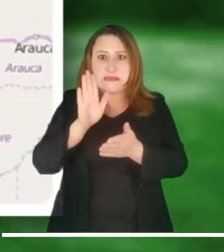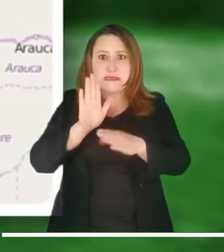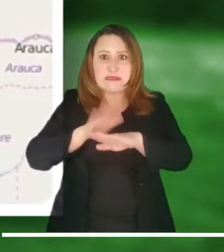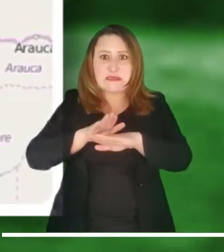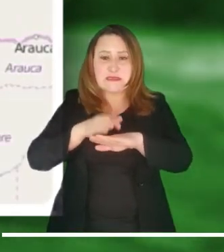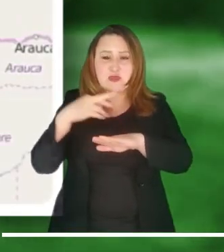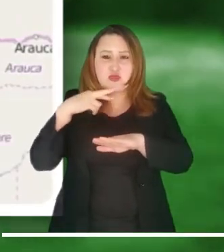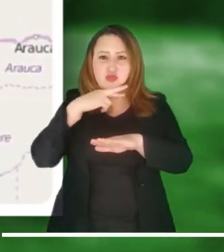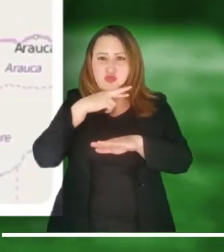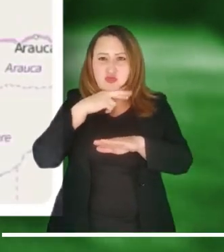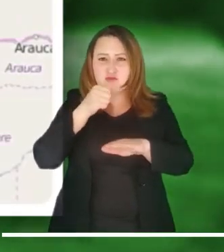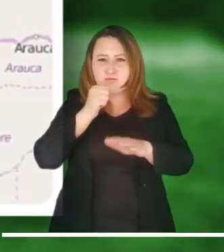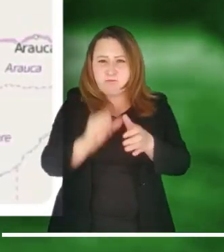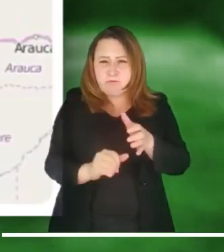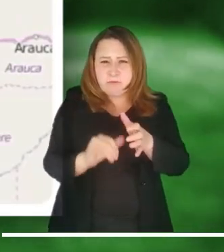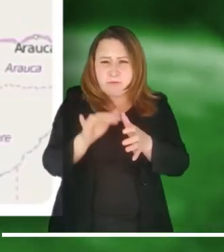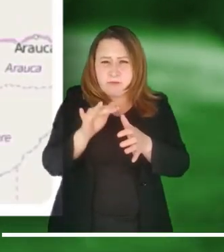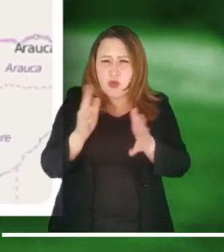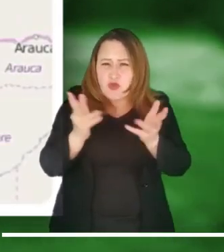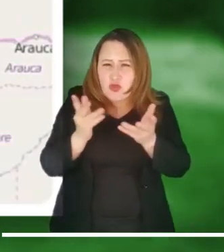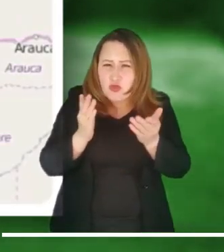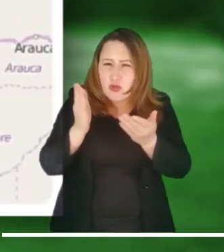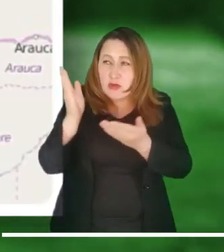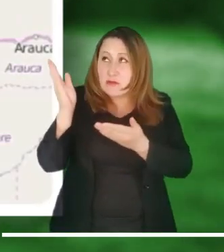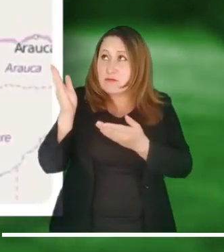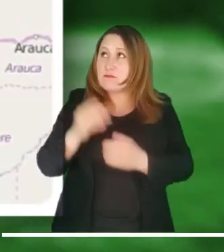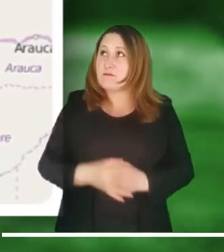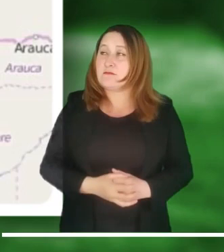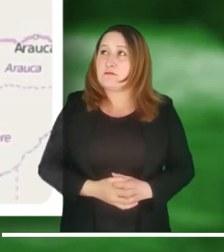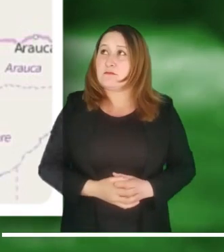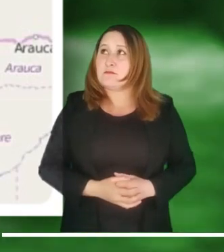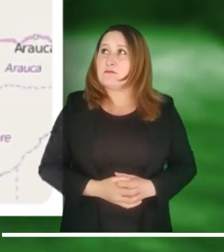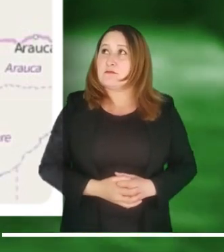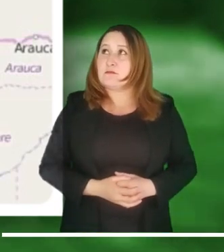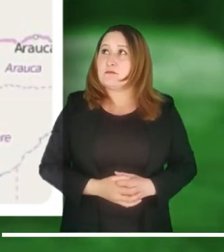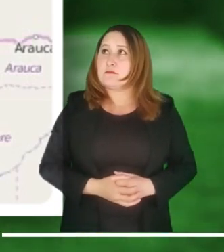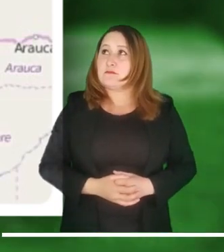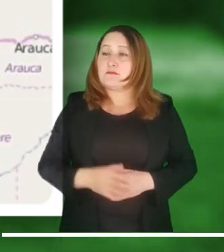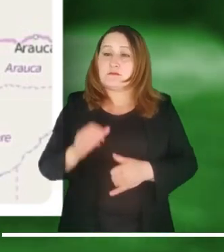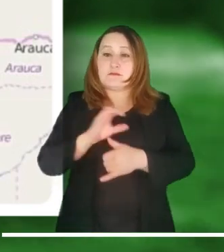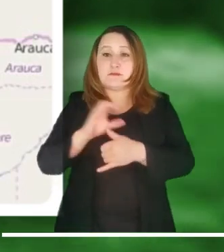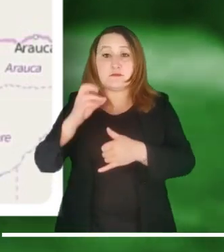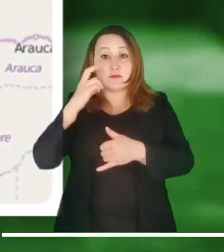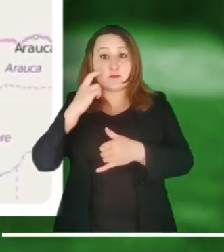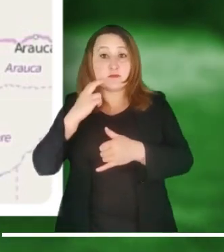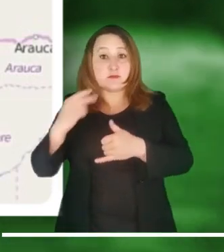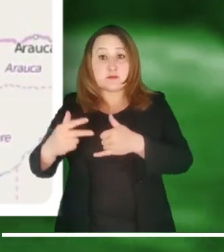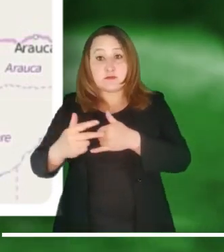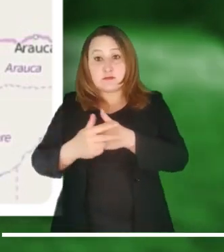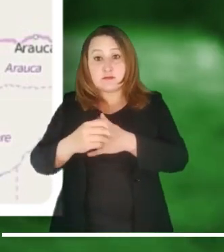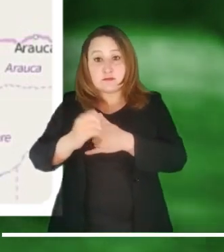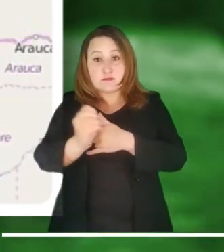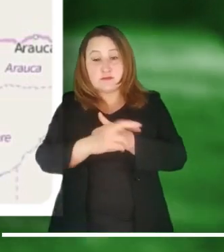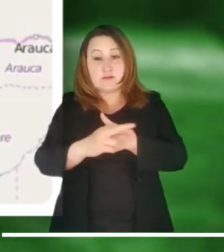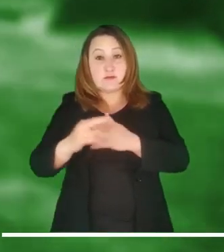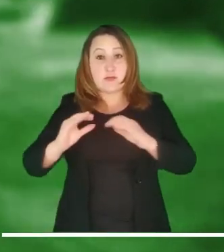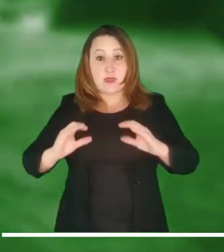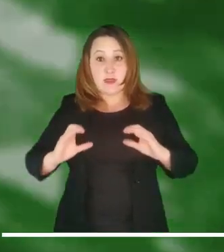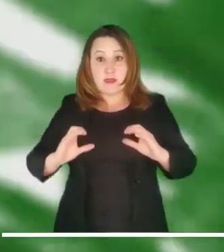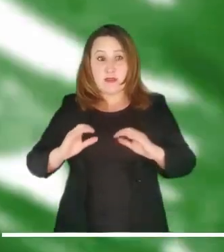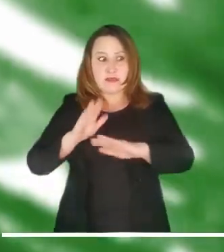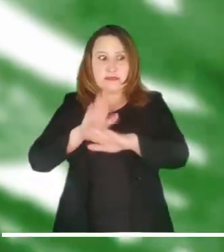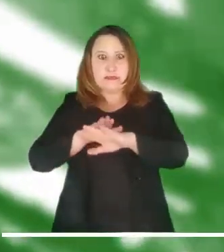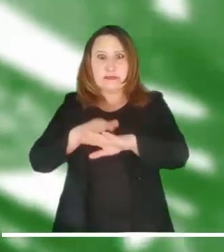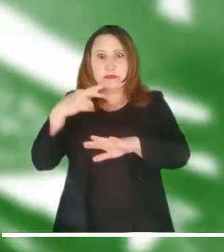sistema de ciénagas y caños asociados, persiste la alerta roja debido a los niveles altos y en condición de descenso. En